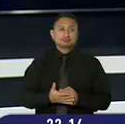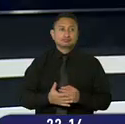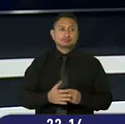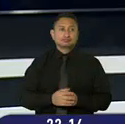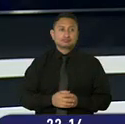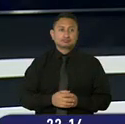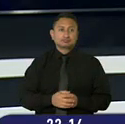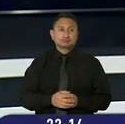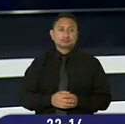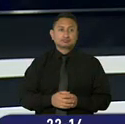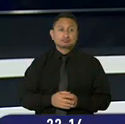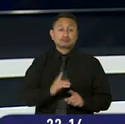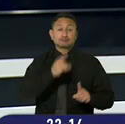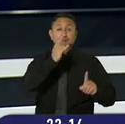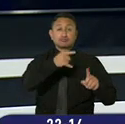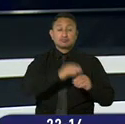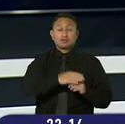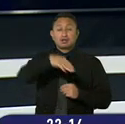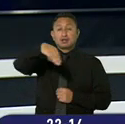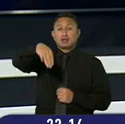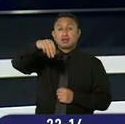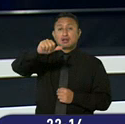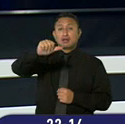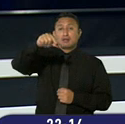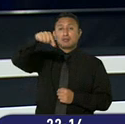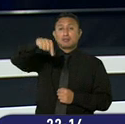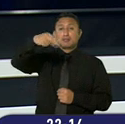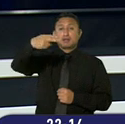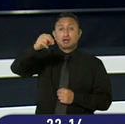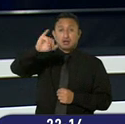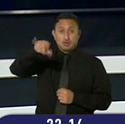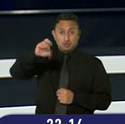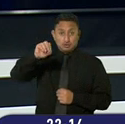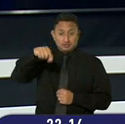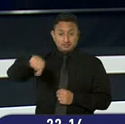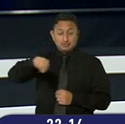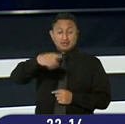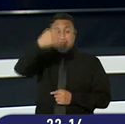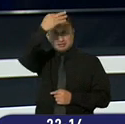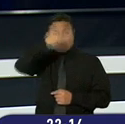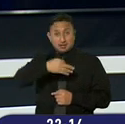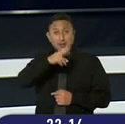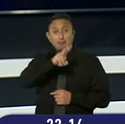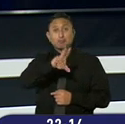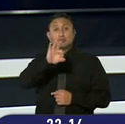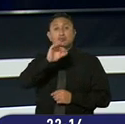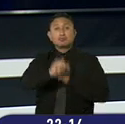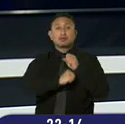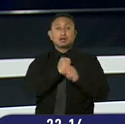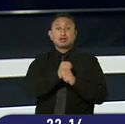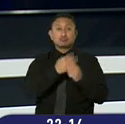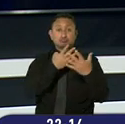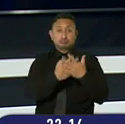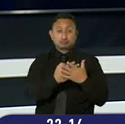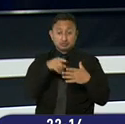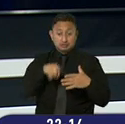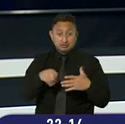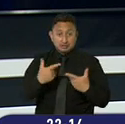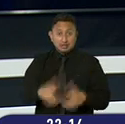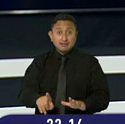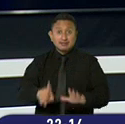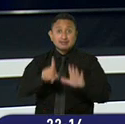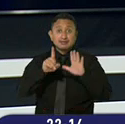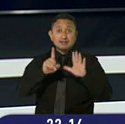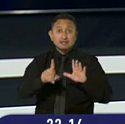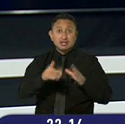Alias Mangajo fue sentenciado a 29 años de prisión. Es la 6ta condena que acumula el procesado. En